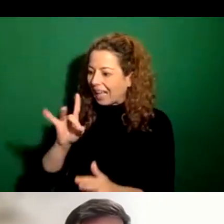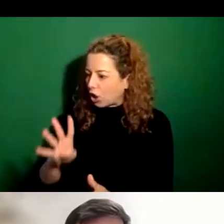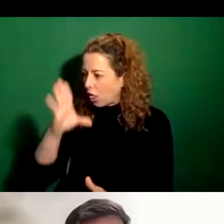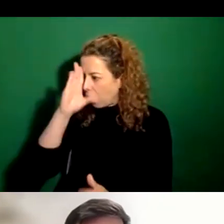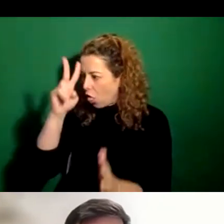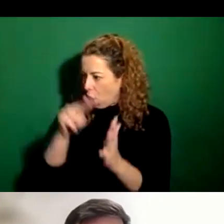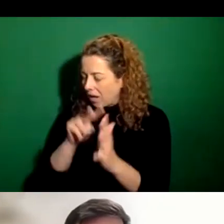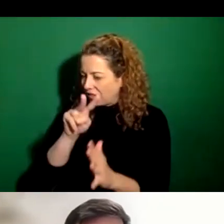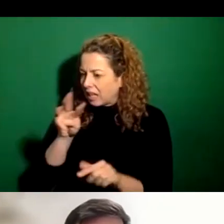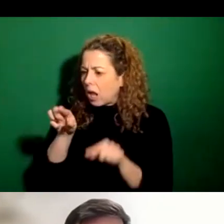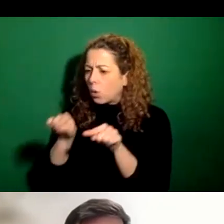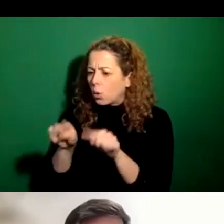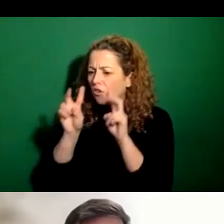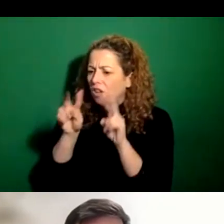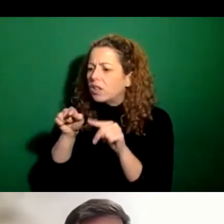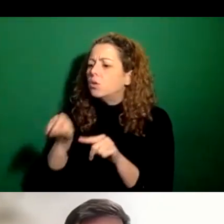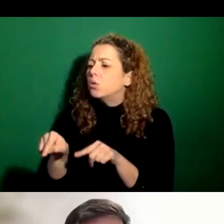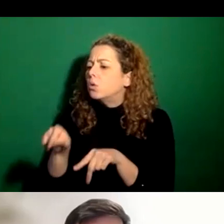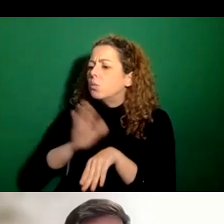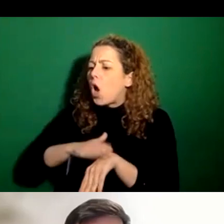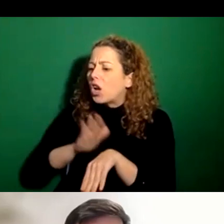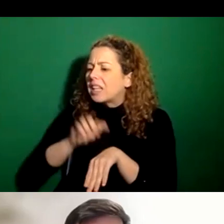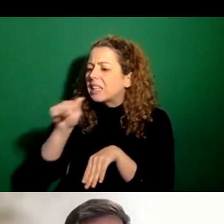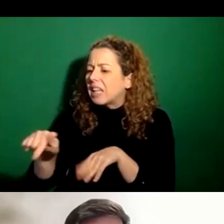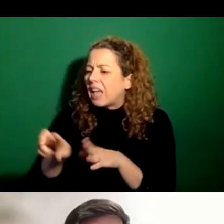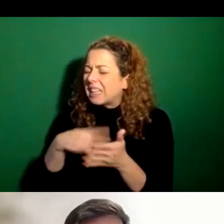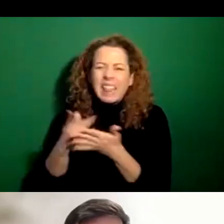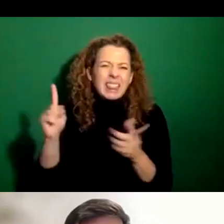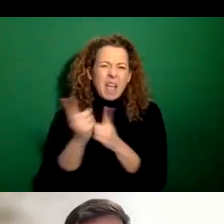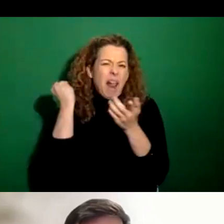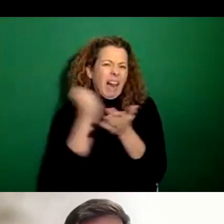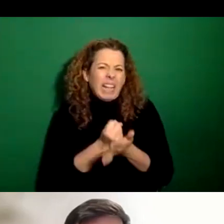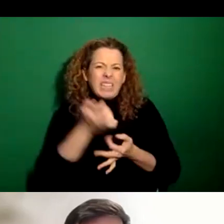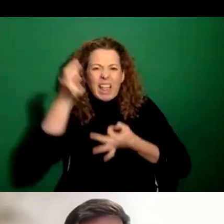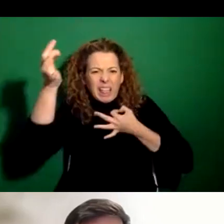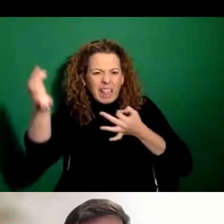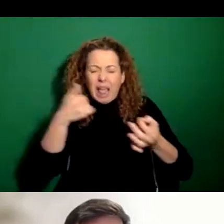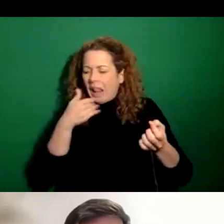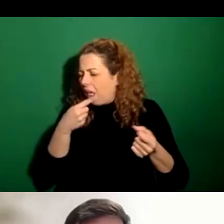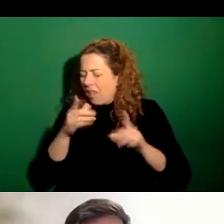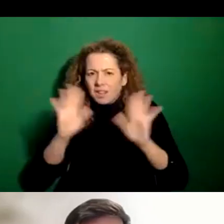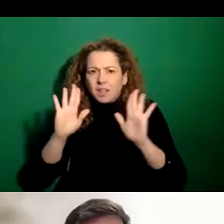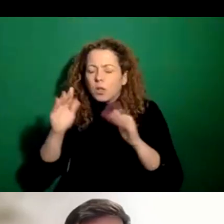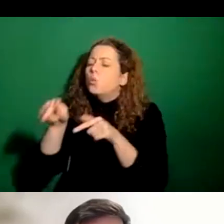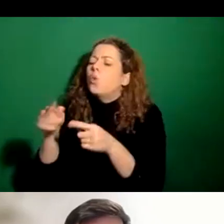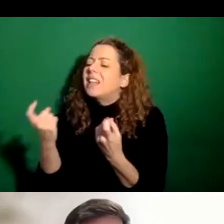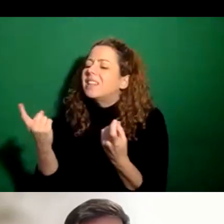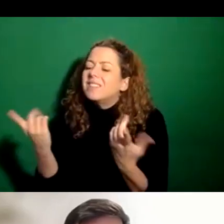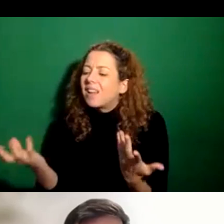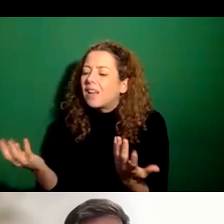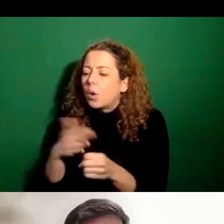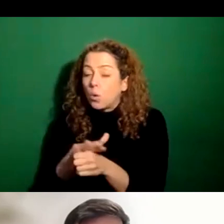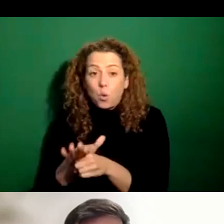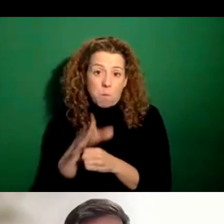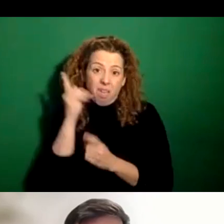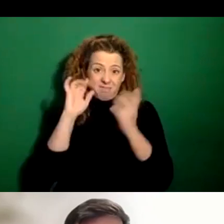del 2023, porque déjate del registro, de la ingesta, de que nos volvemos locos a